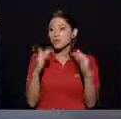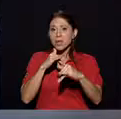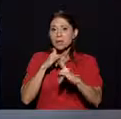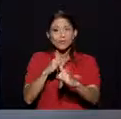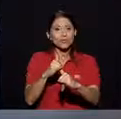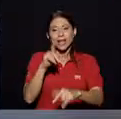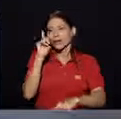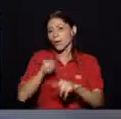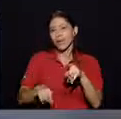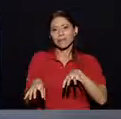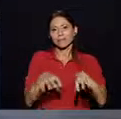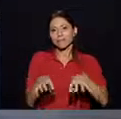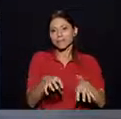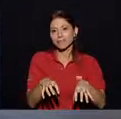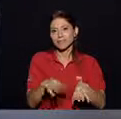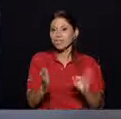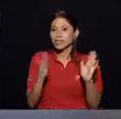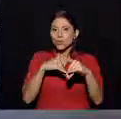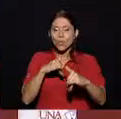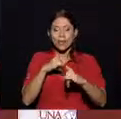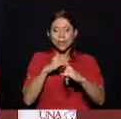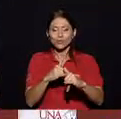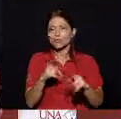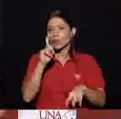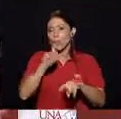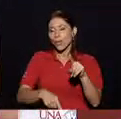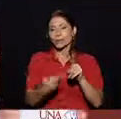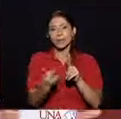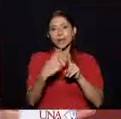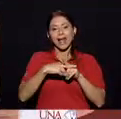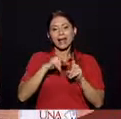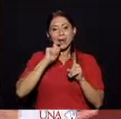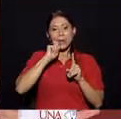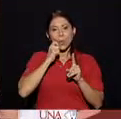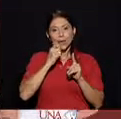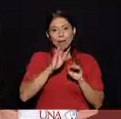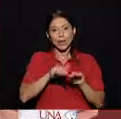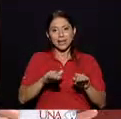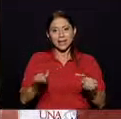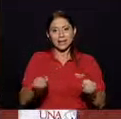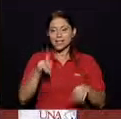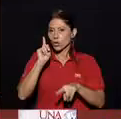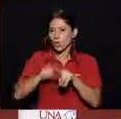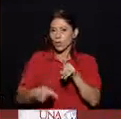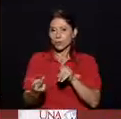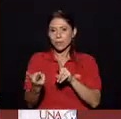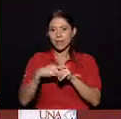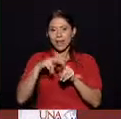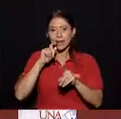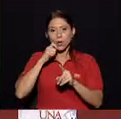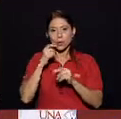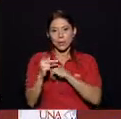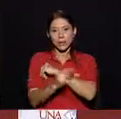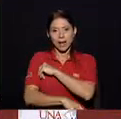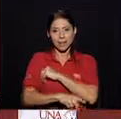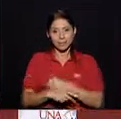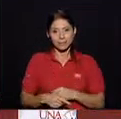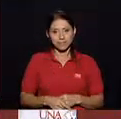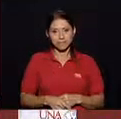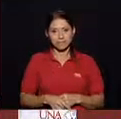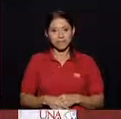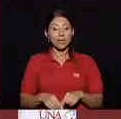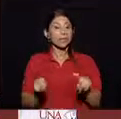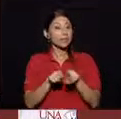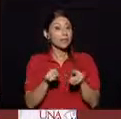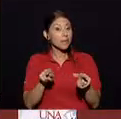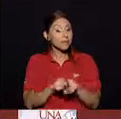de violencia. Y ahí es una de las cosas que también, no solo la denuncia, sino que debemos también trabajar en los programas de